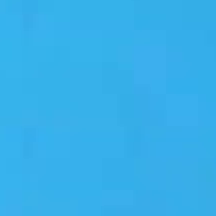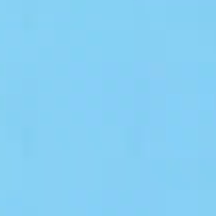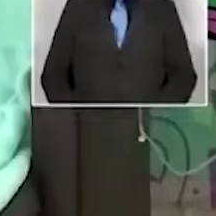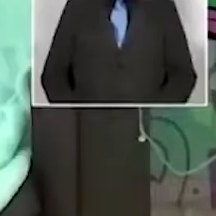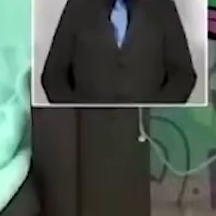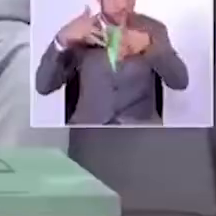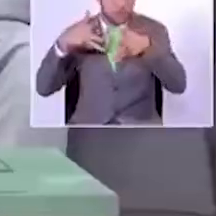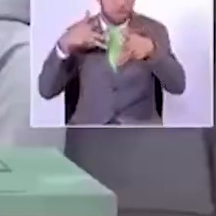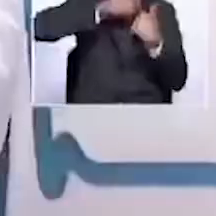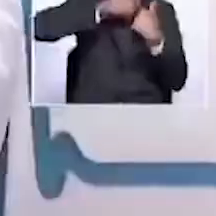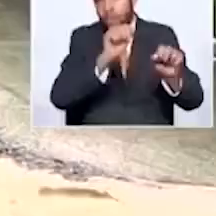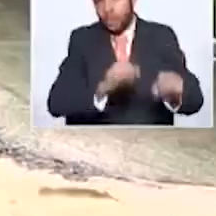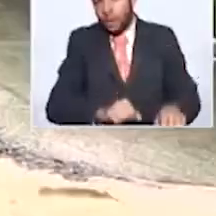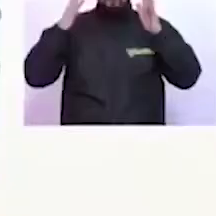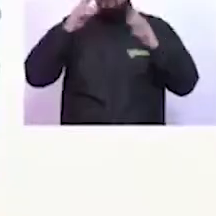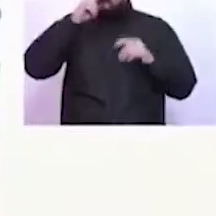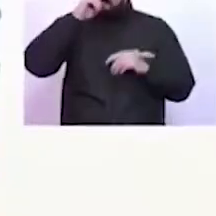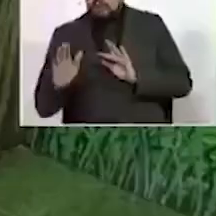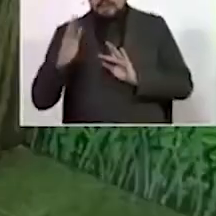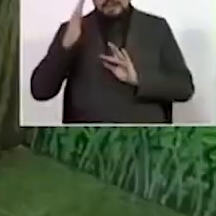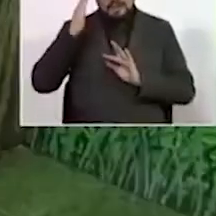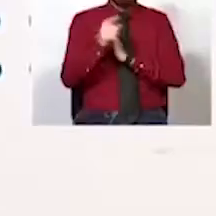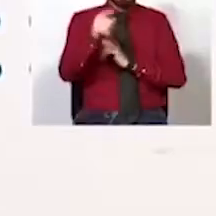de la Salud.